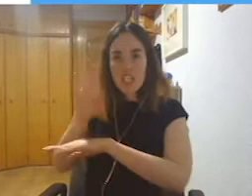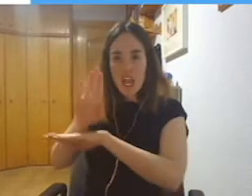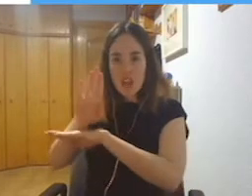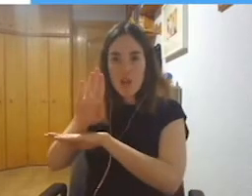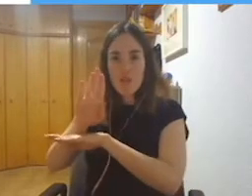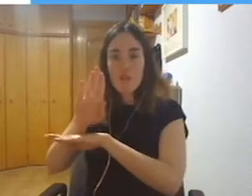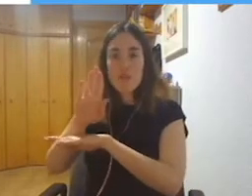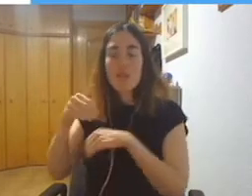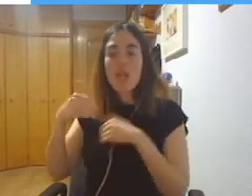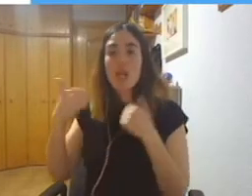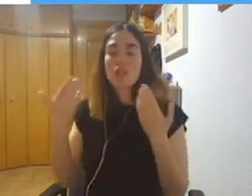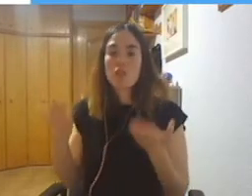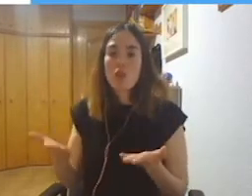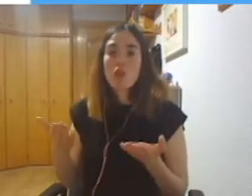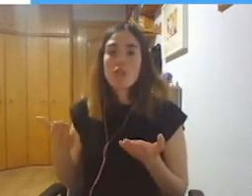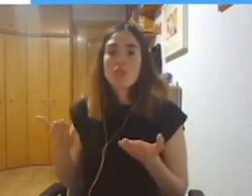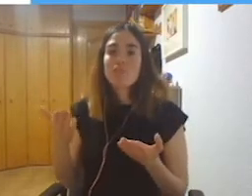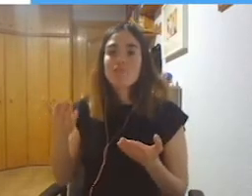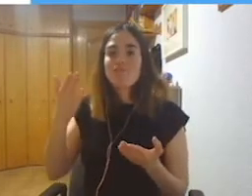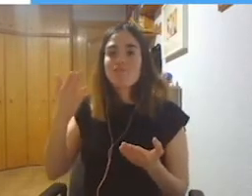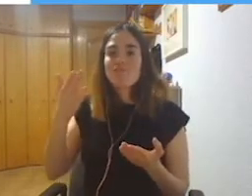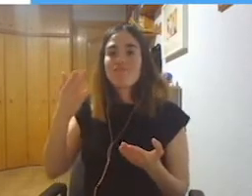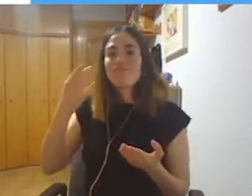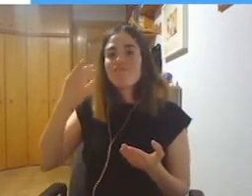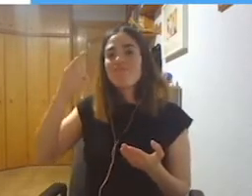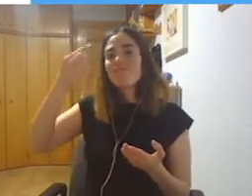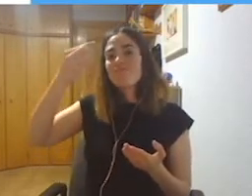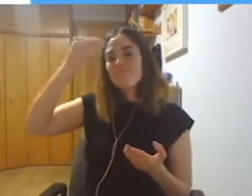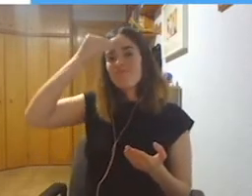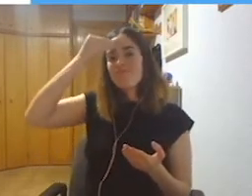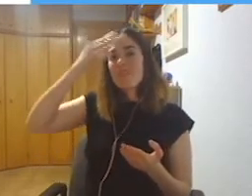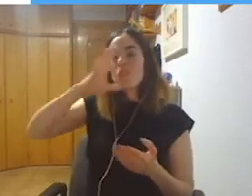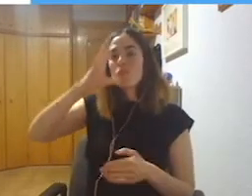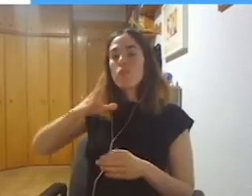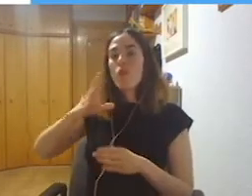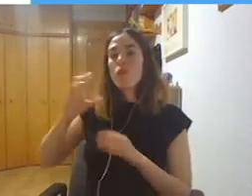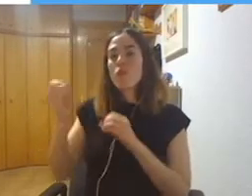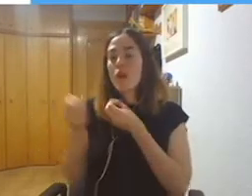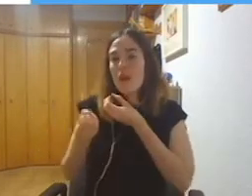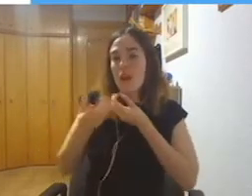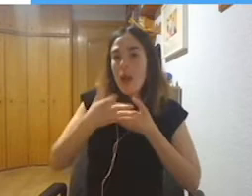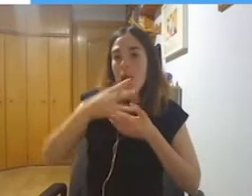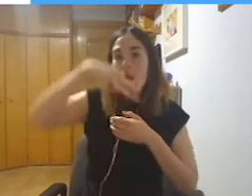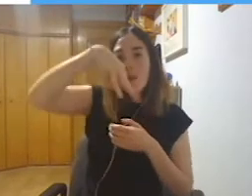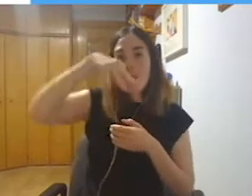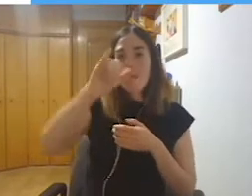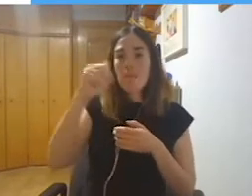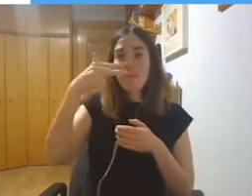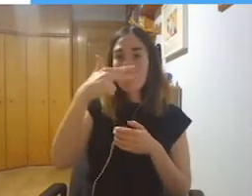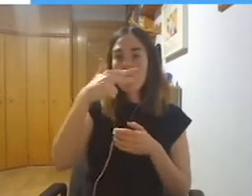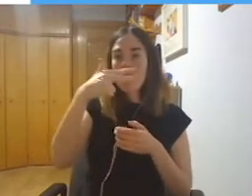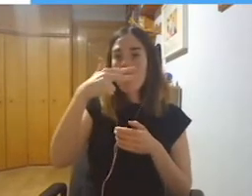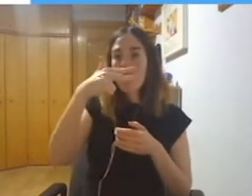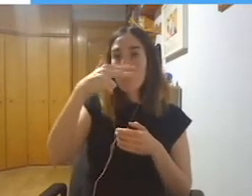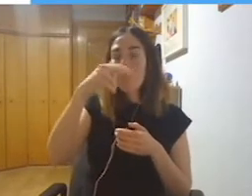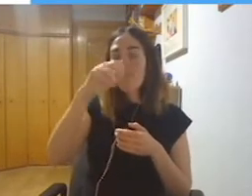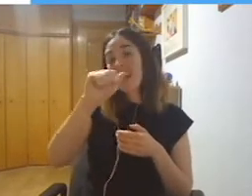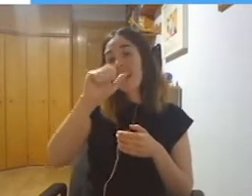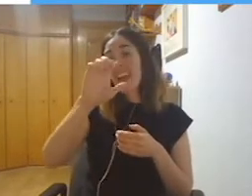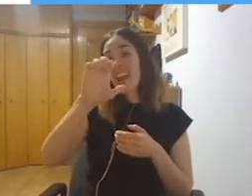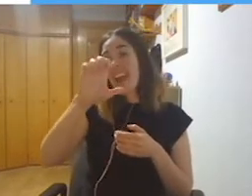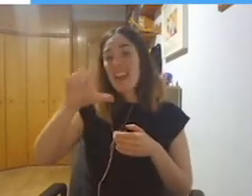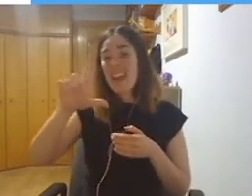ello, bueno, se ha tenido muy en cuenta la aportación del investigador Michael Oliver, que fue el primero